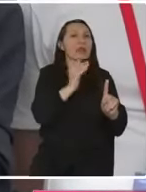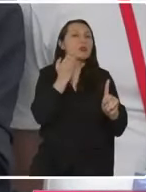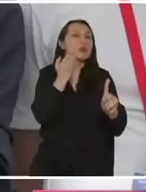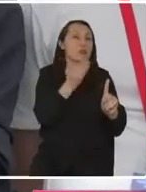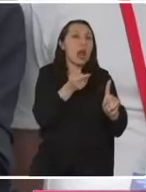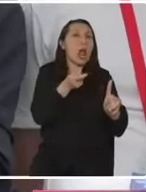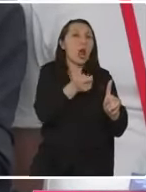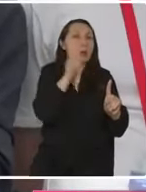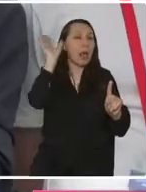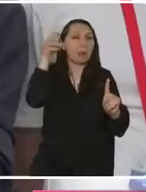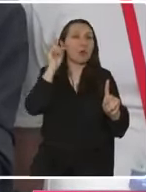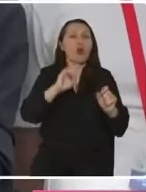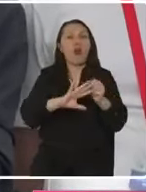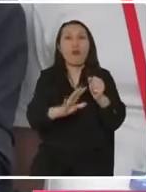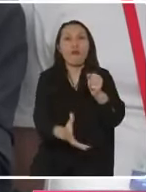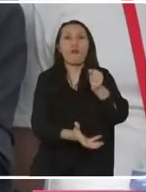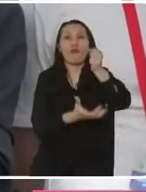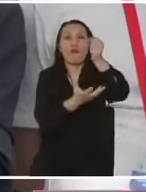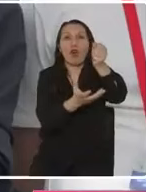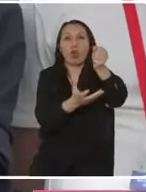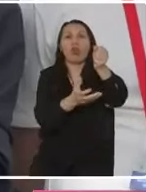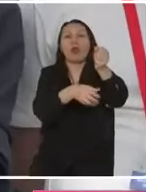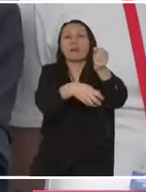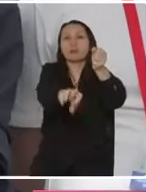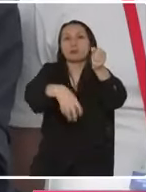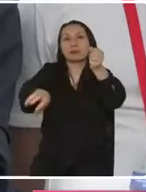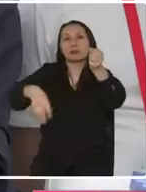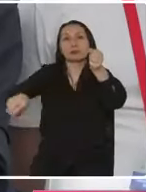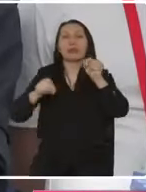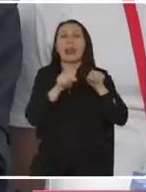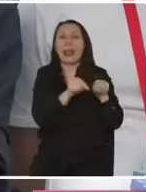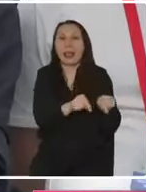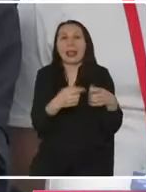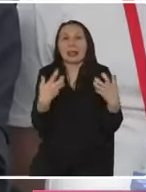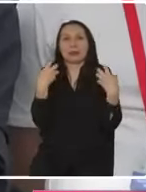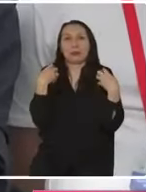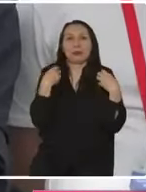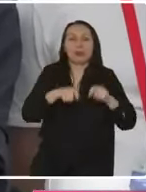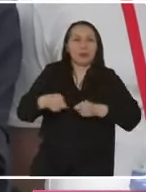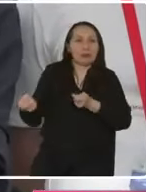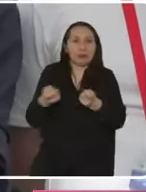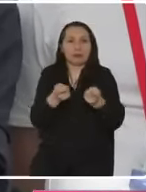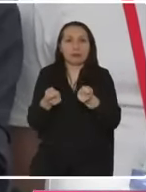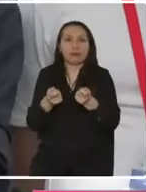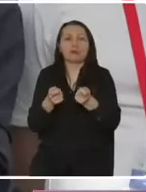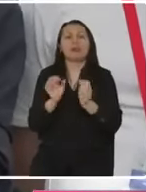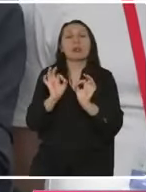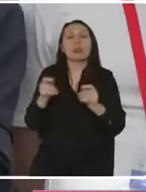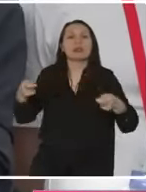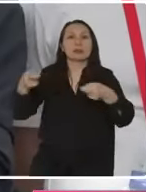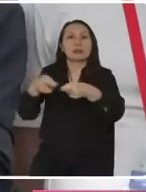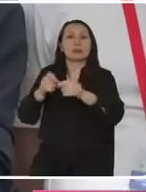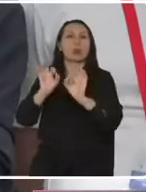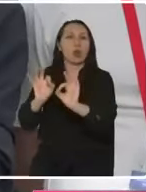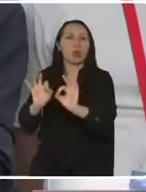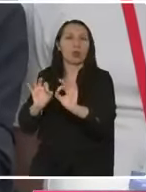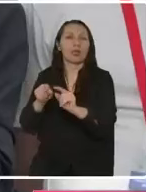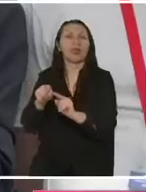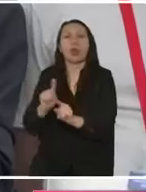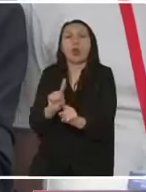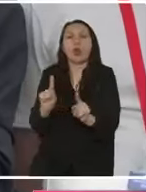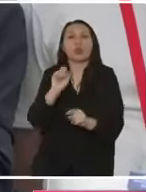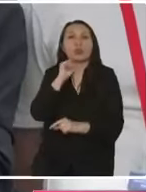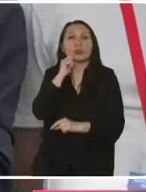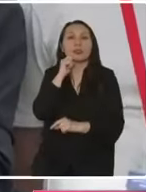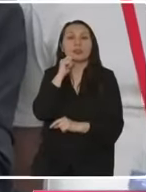la compra de esa ambulancia. Es el Fondo de Reconstrucción el que se encarga de canalizar esos recursos hacia una inversión concreta. Esto no